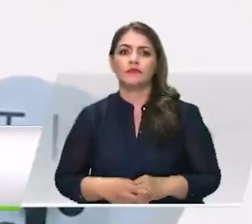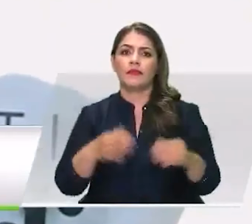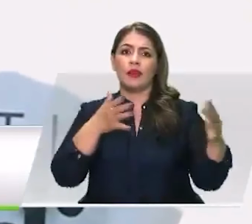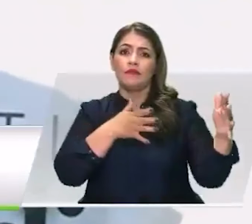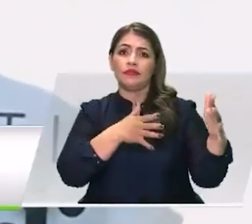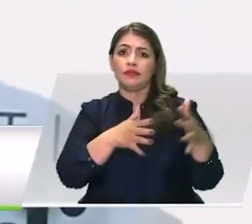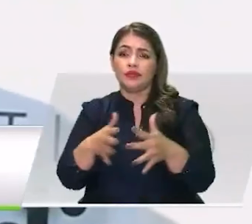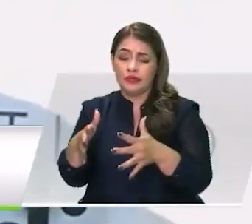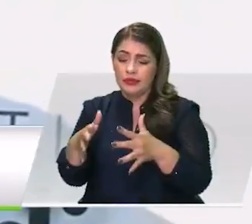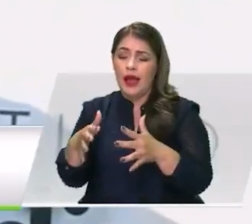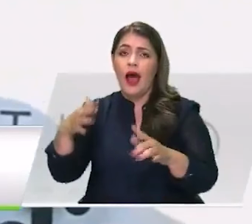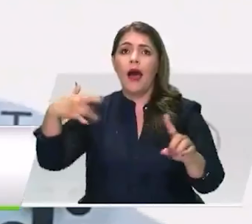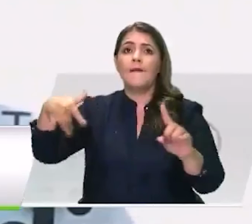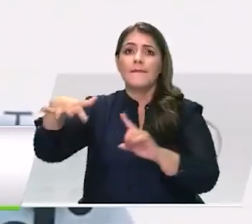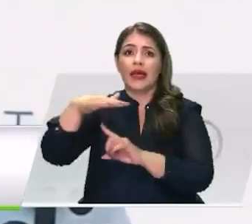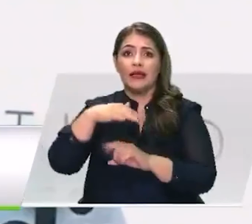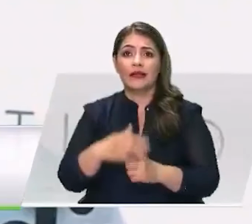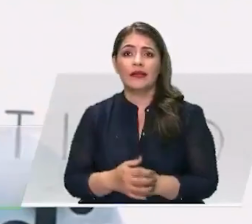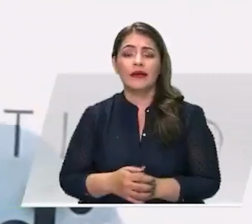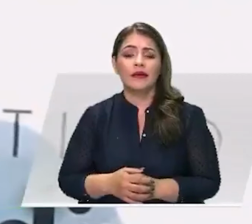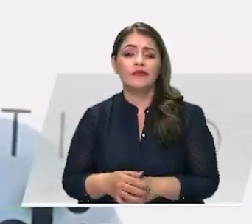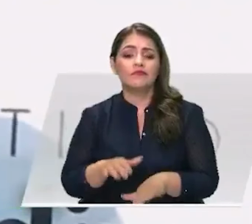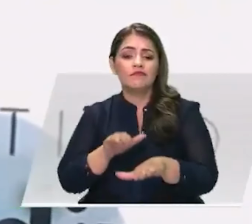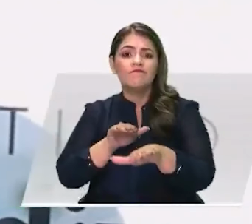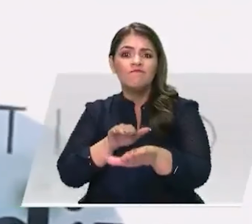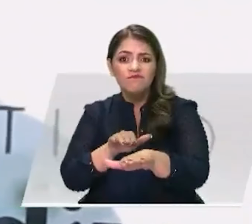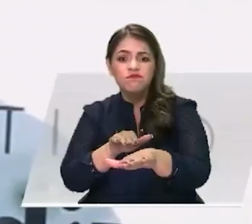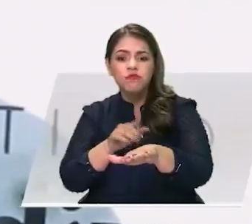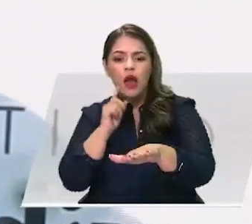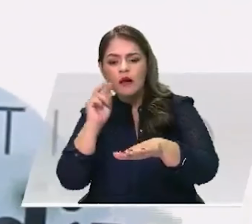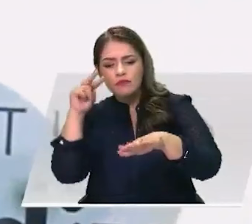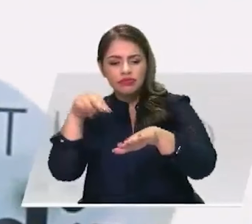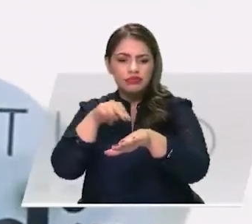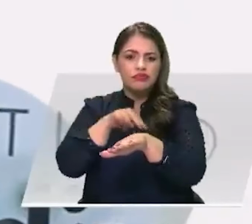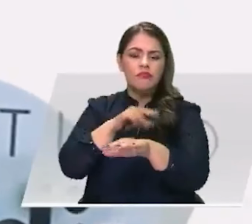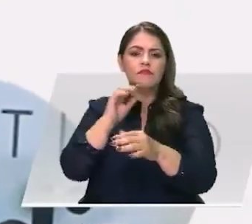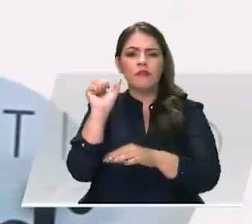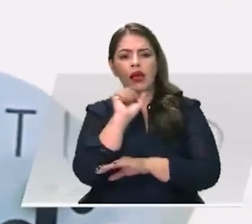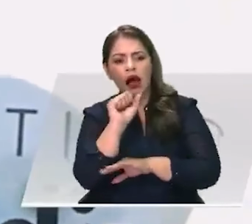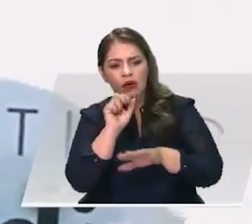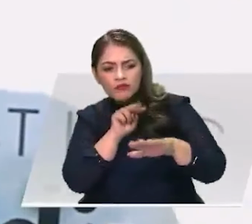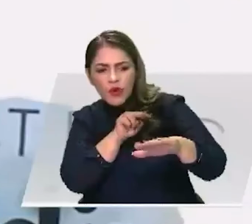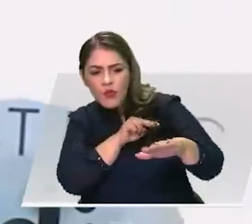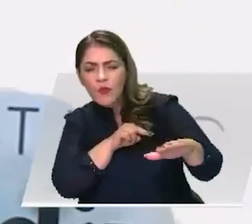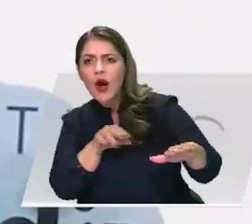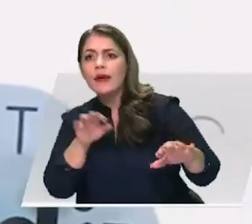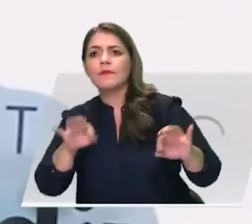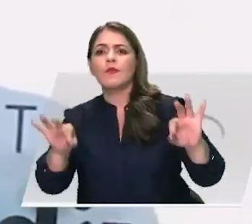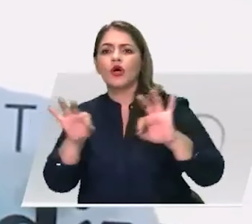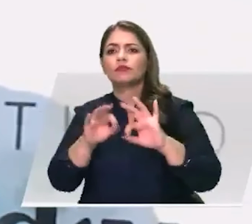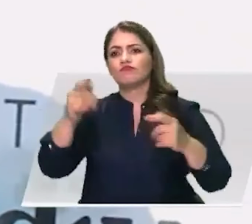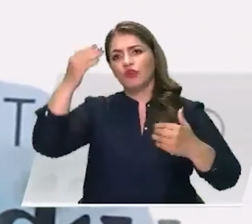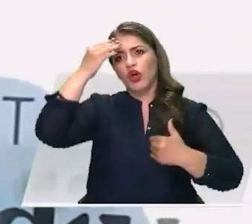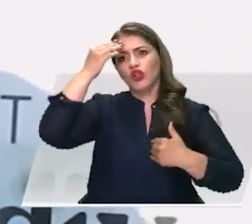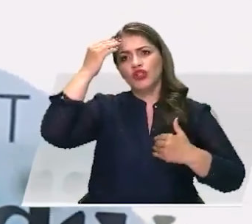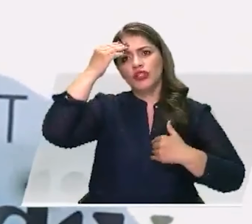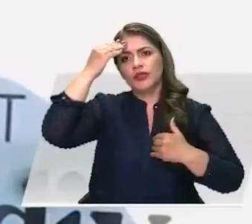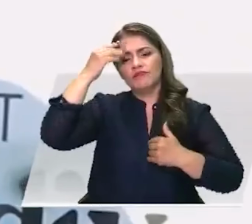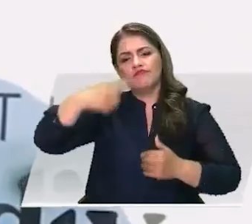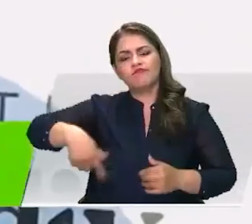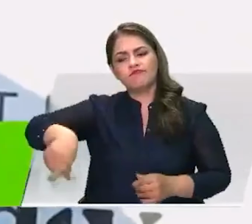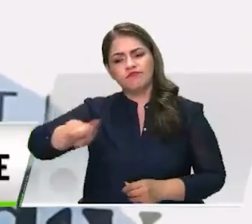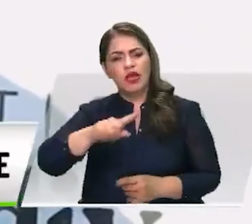estos pare y sigas son medidas necesarias para que se puedan concientizar de la importancia del no